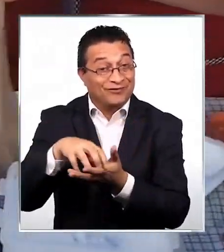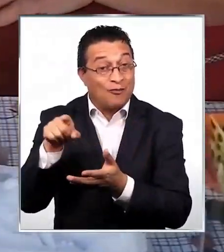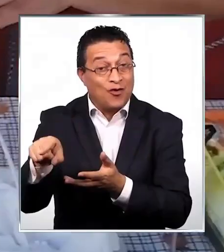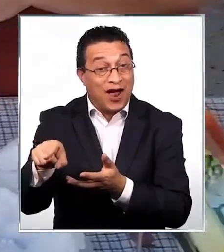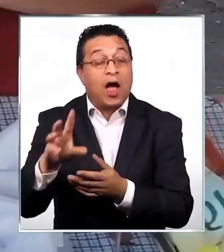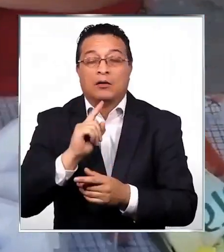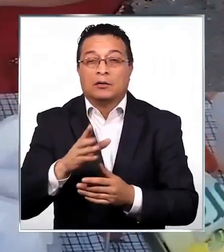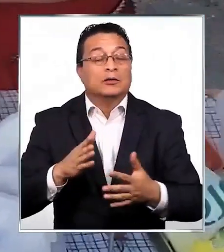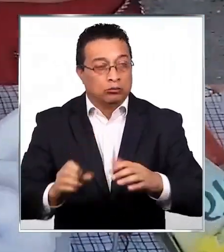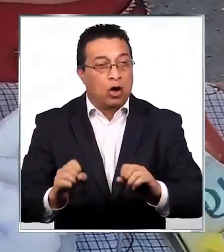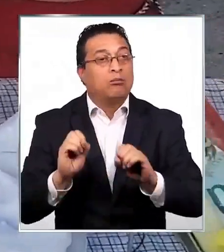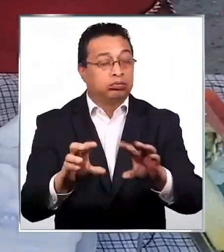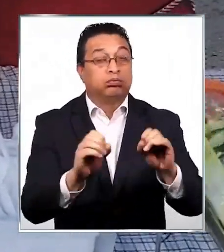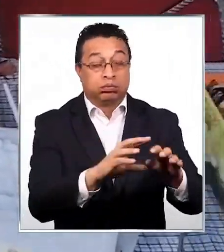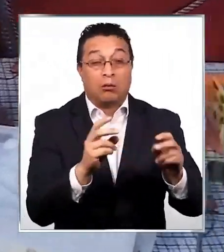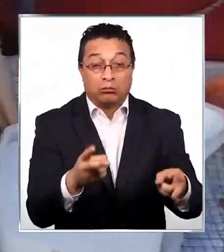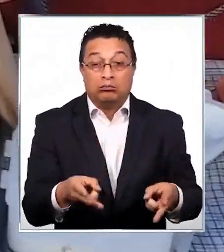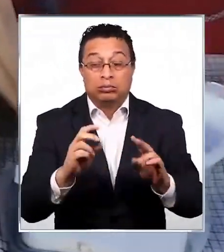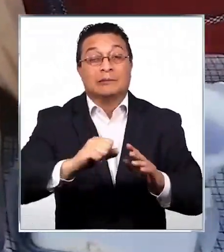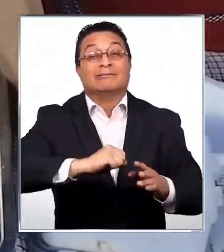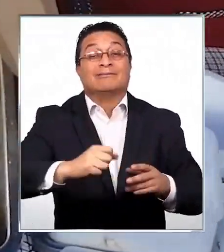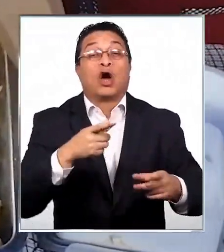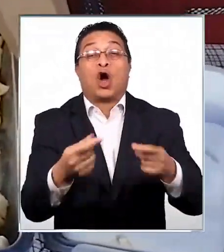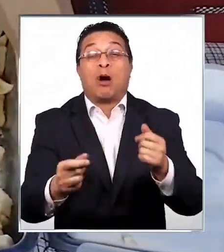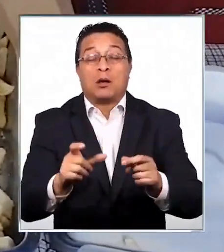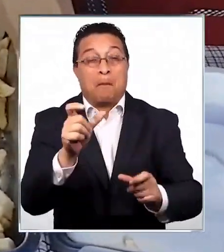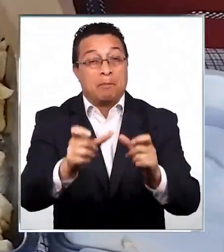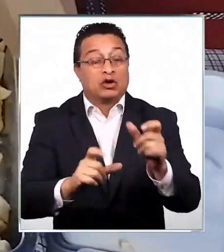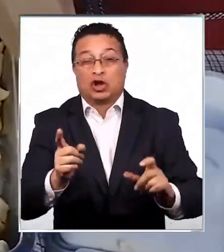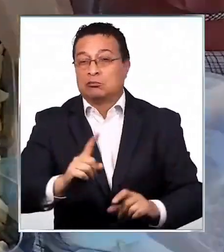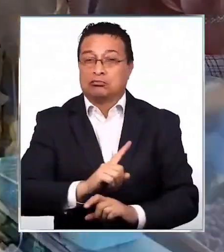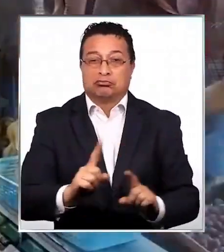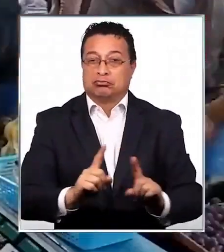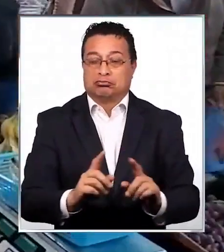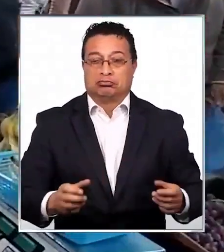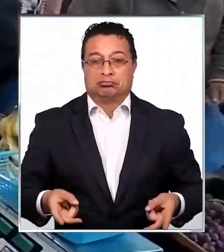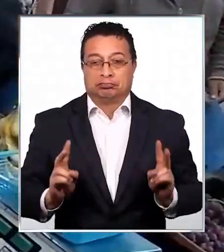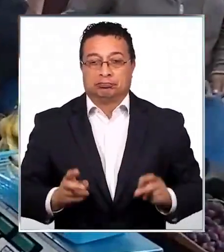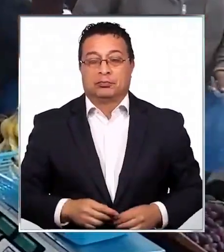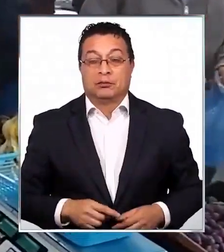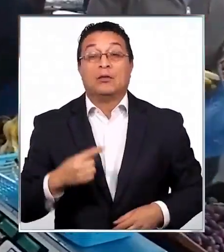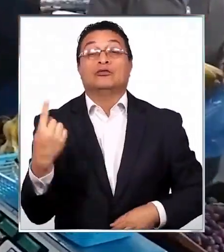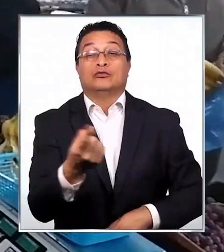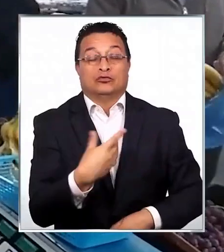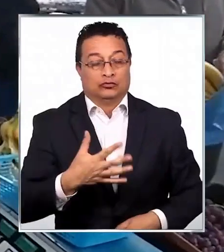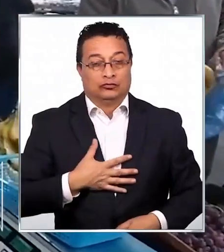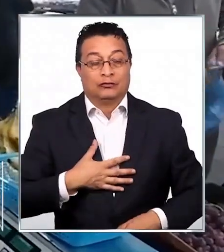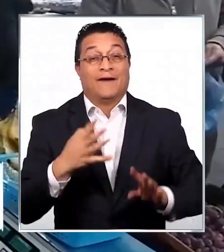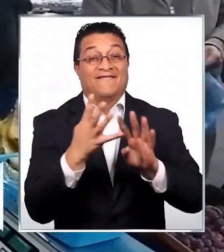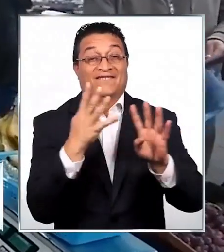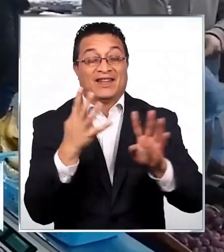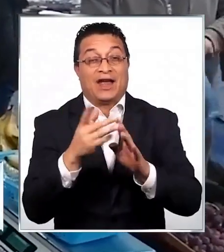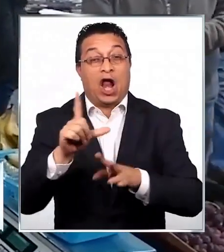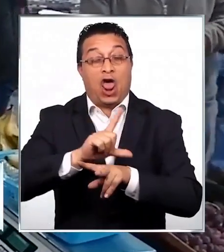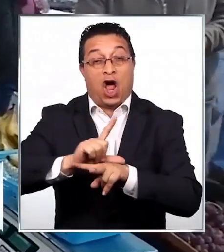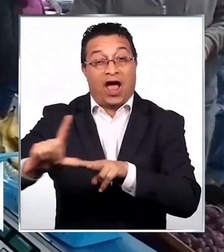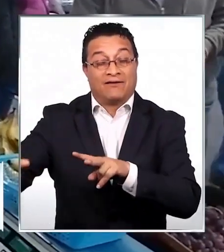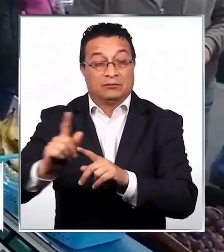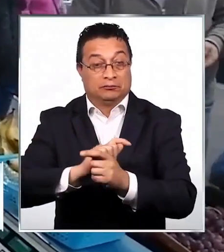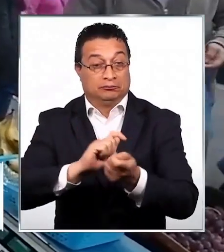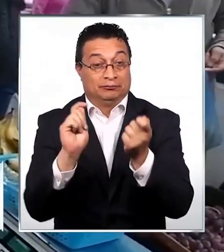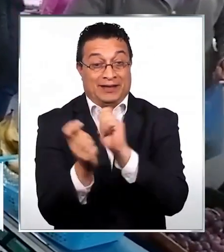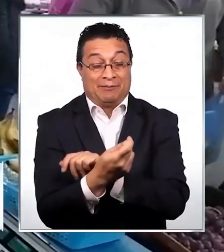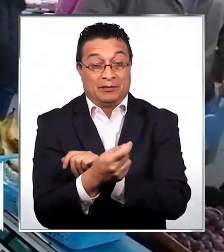y no limitar la posibilidad de compra para los clientes queremos nosotros cambiarlas y queremos que sea